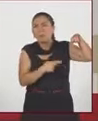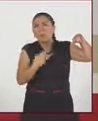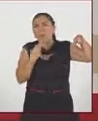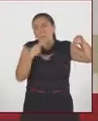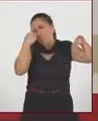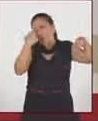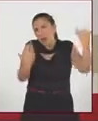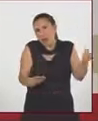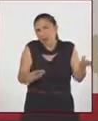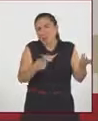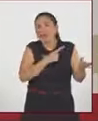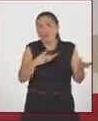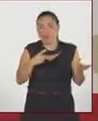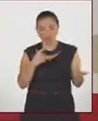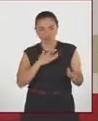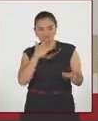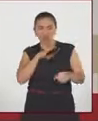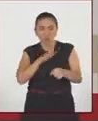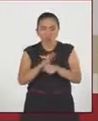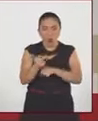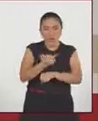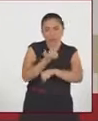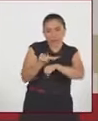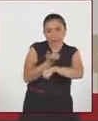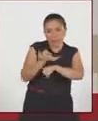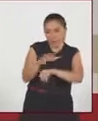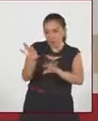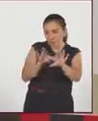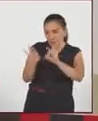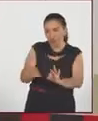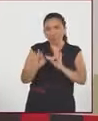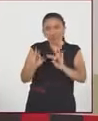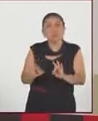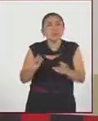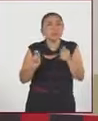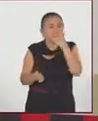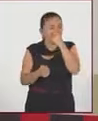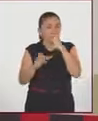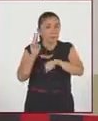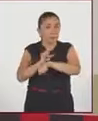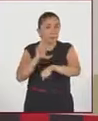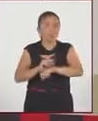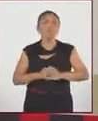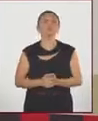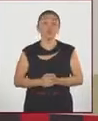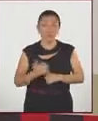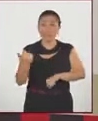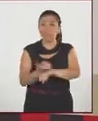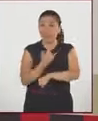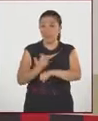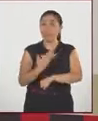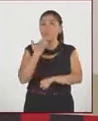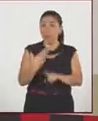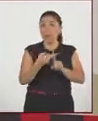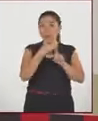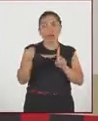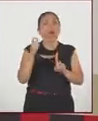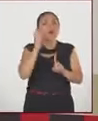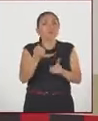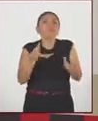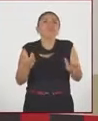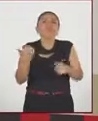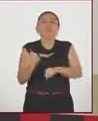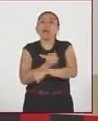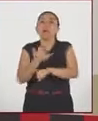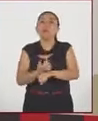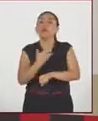deben considerar al elegirlo? Claro, el calzado adecuado básicamente es un calzado